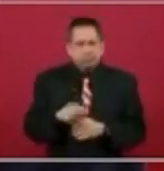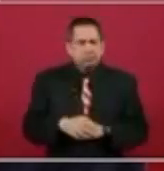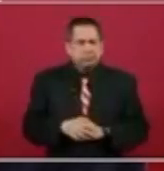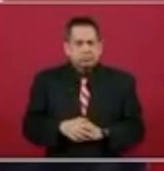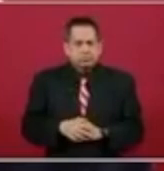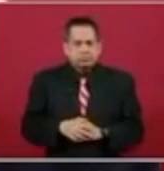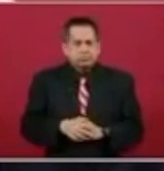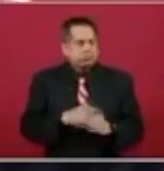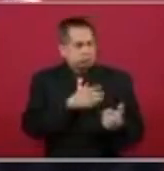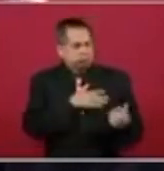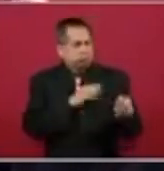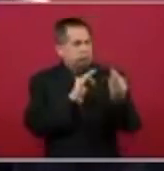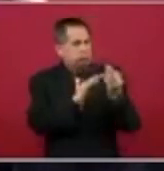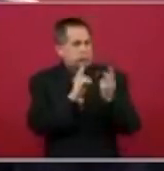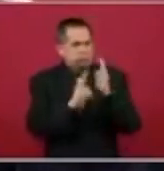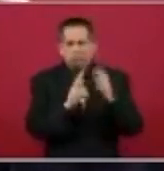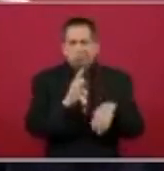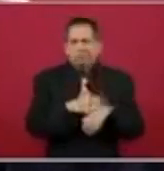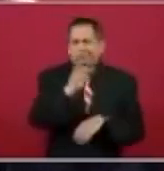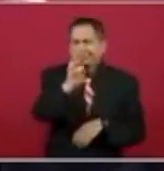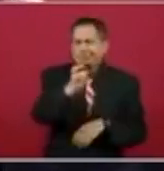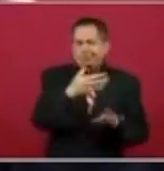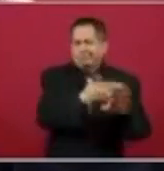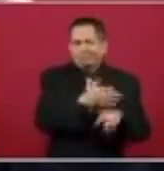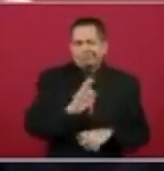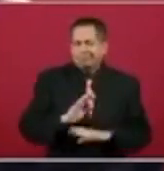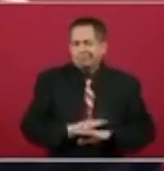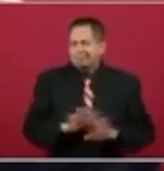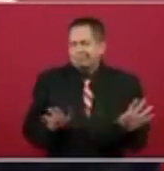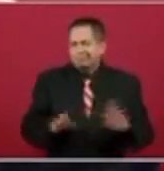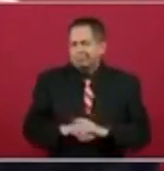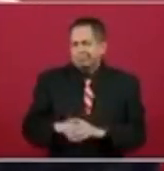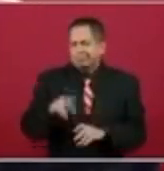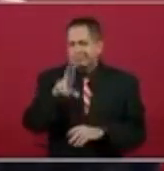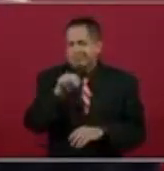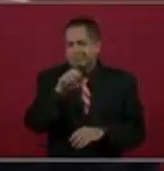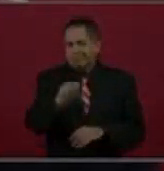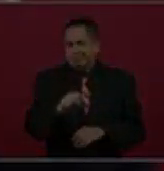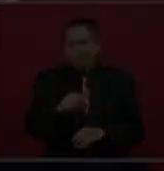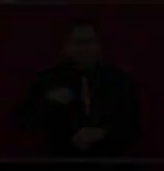lo recibo, pero no fue por eso. Con información de Verónica Torres Lizama, Notimex.